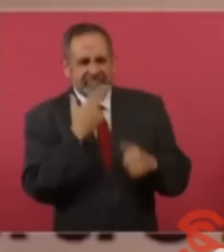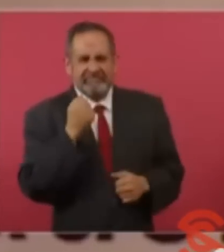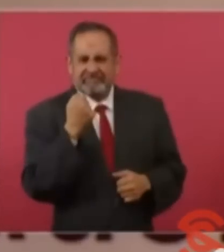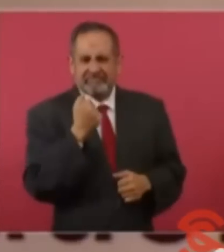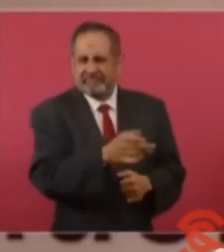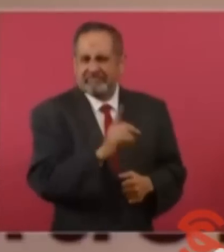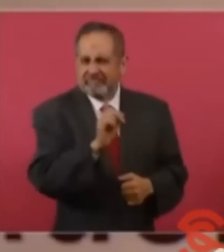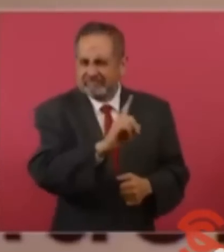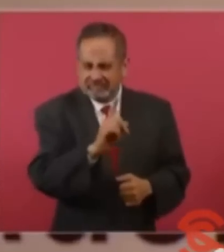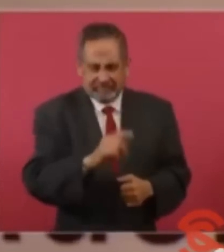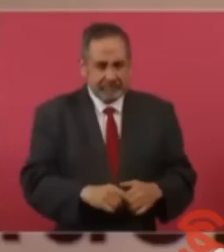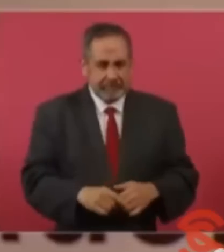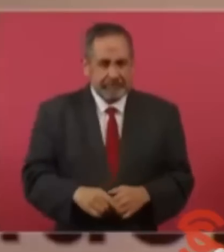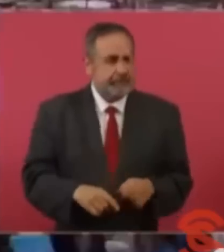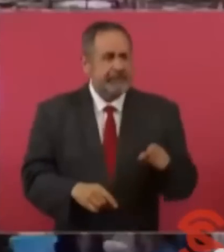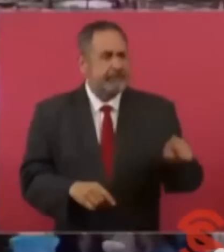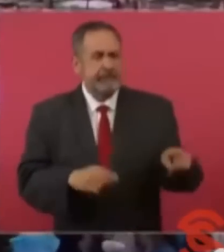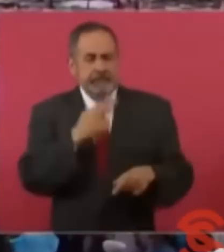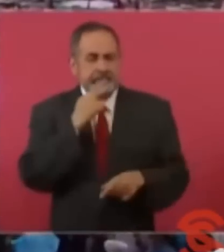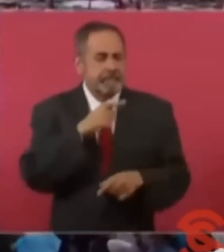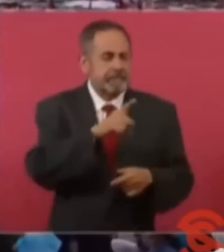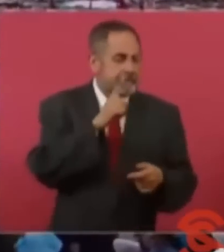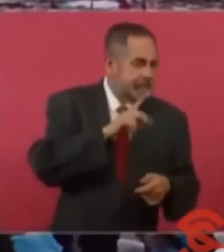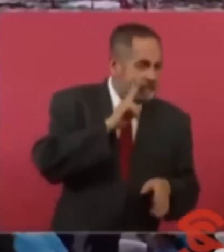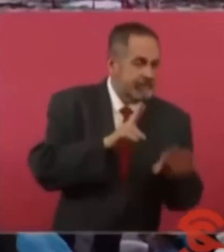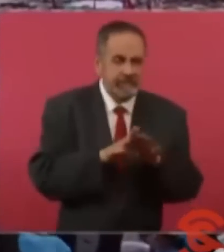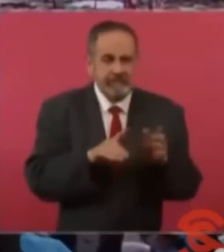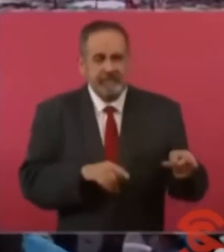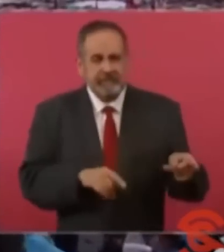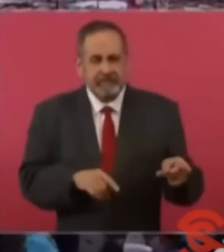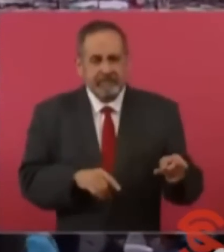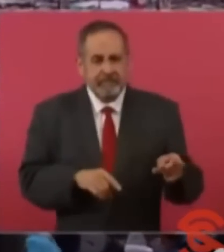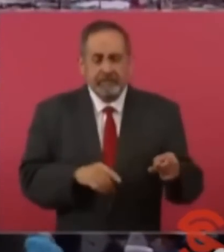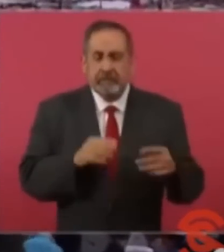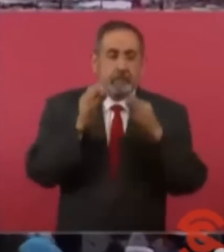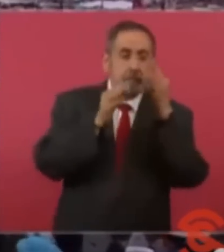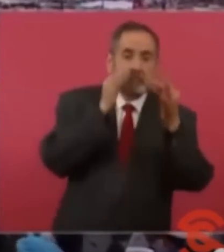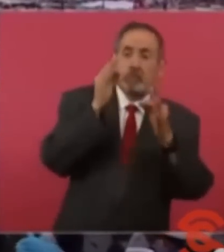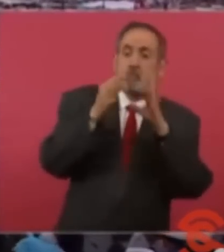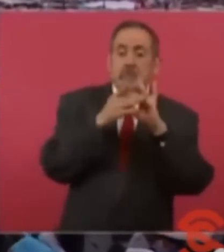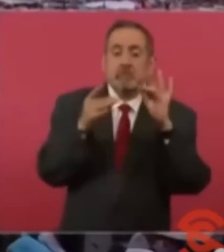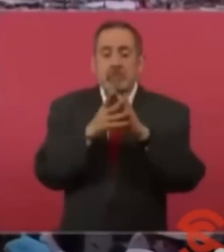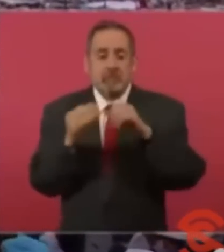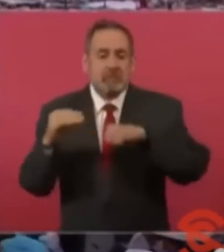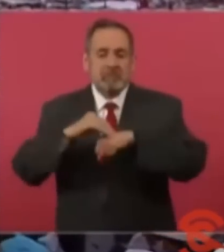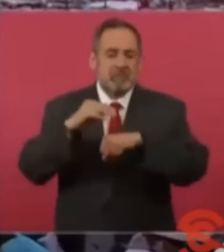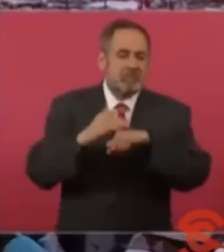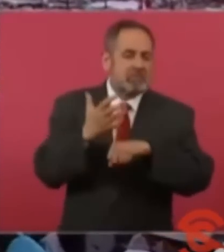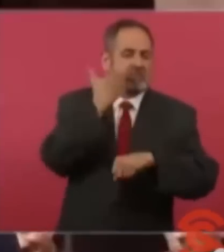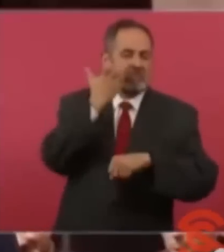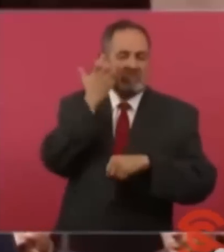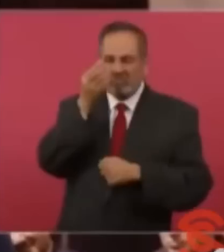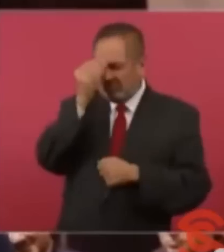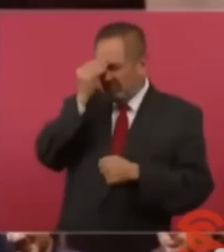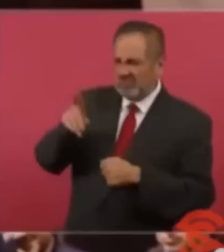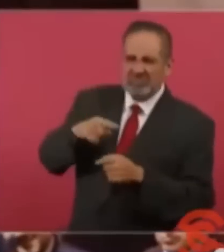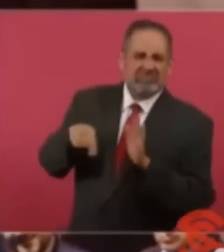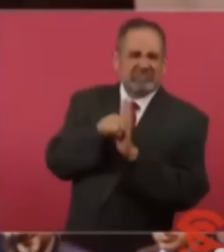Tampoco le sirve apostar a la propaganda tendenciosa y